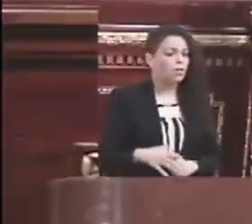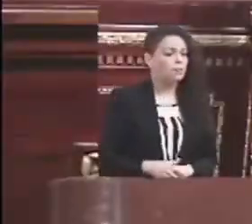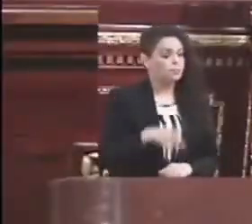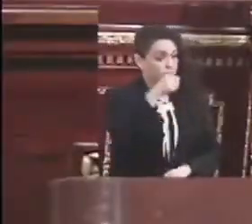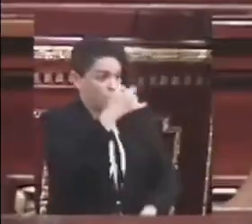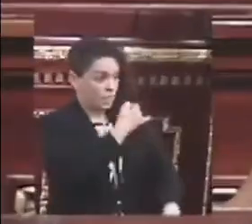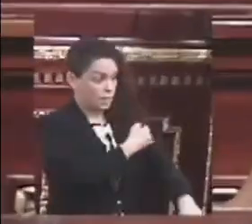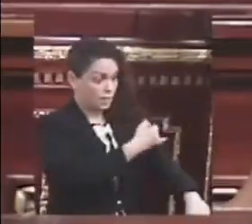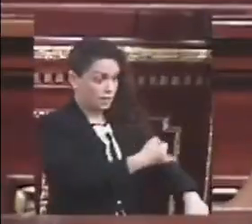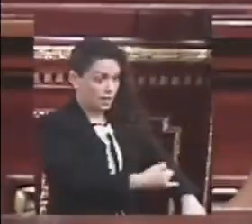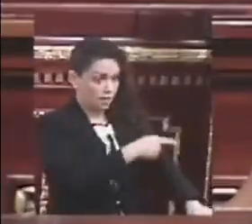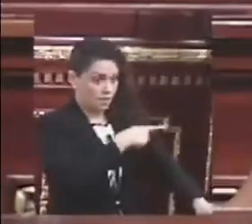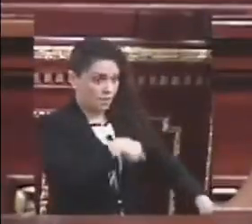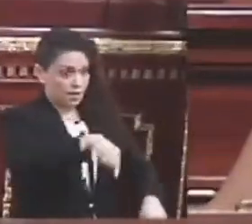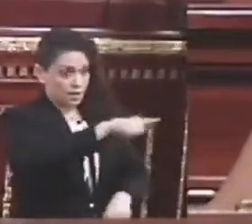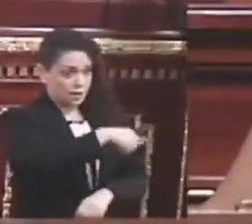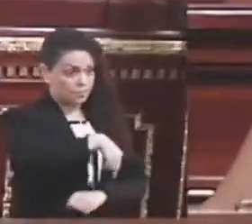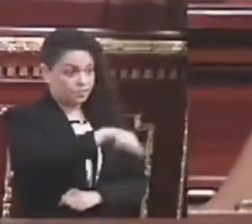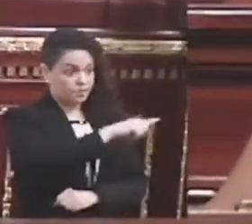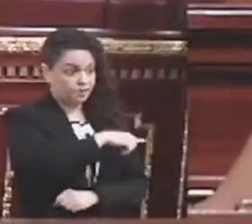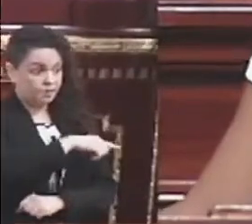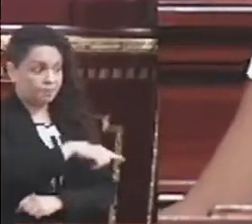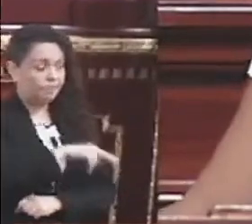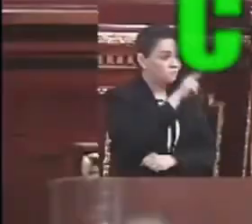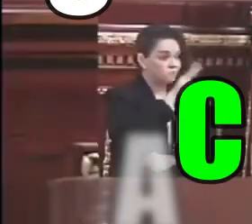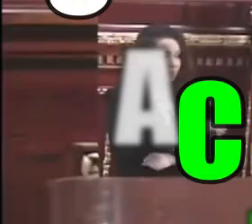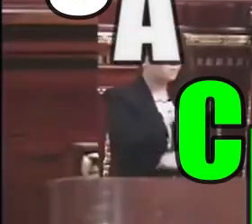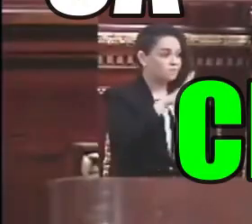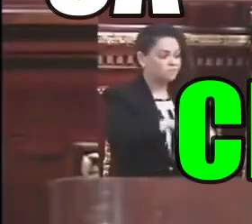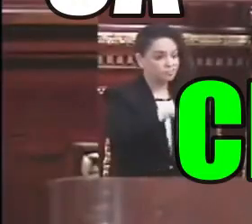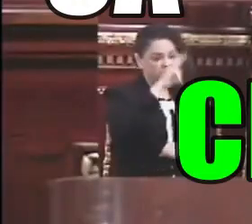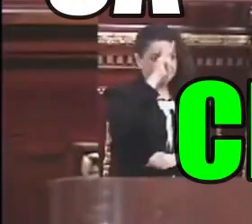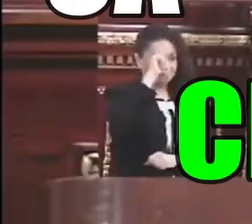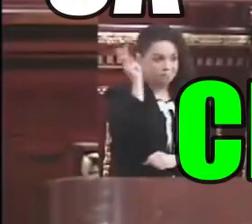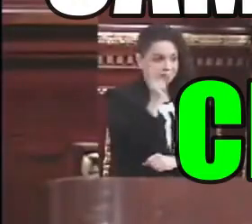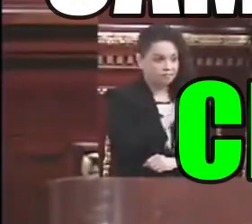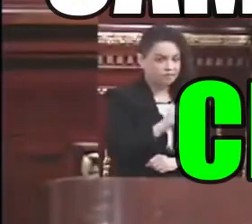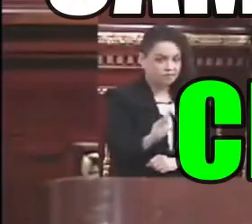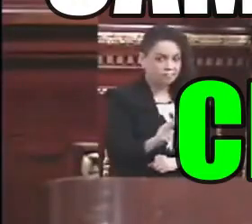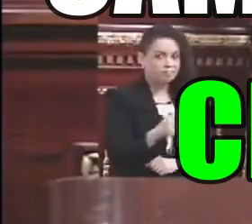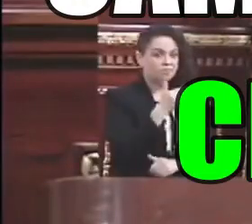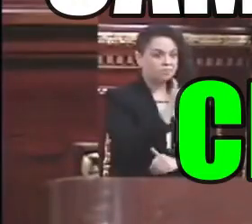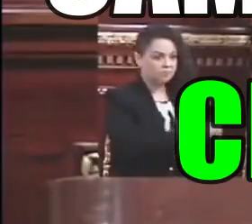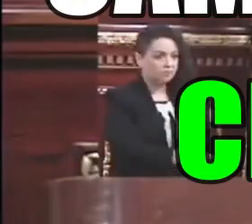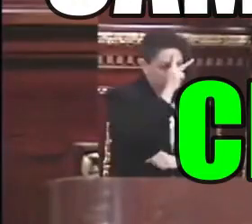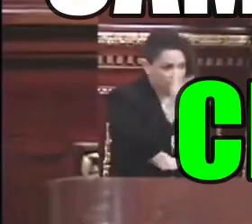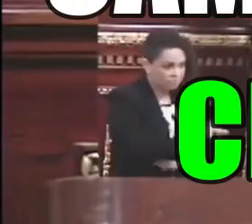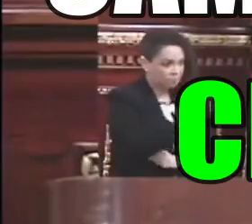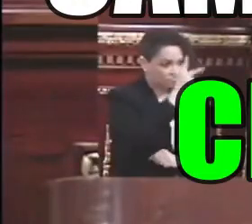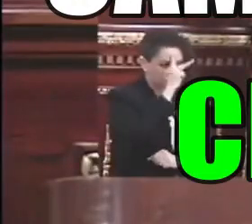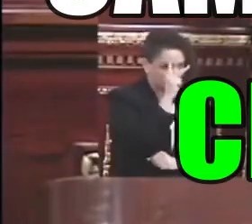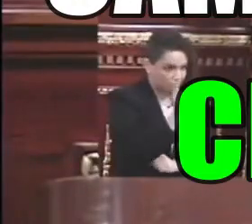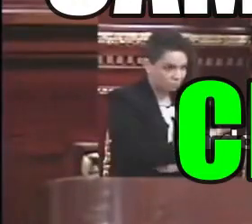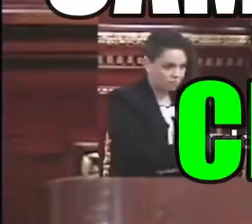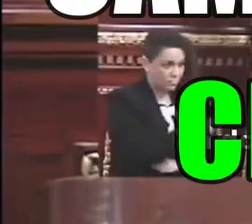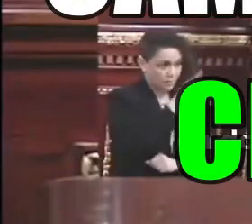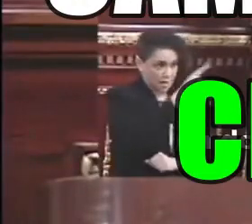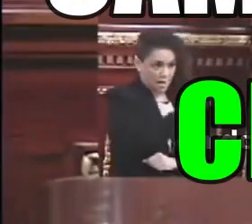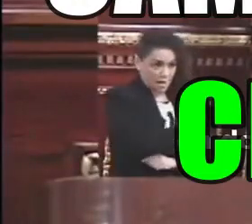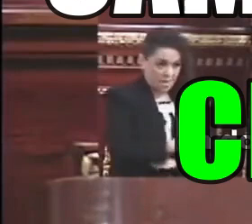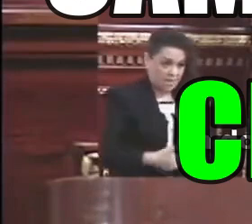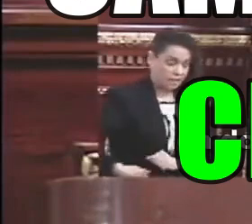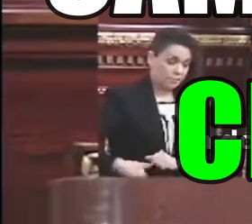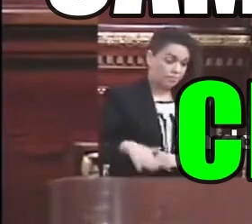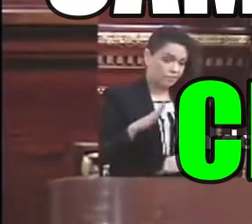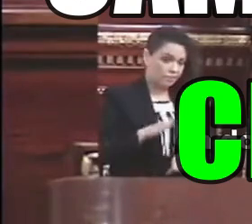En Iztapalapa, la situación cada vez está peor. Según cifras del propio secretariado, en la alcaldía en donde más